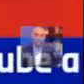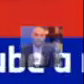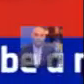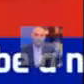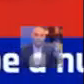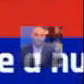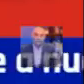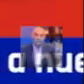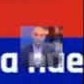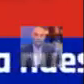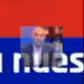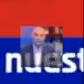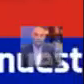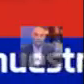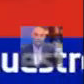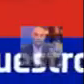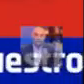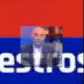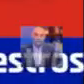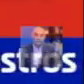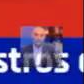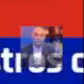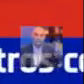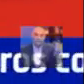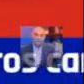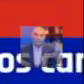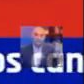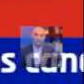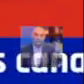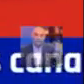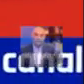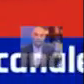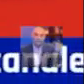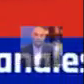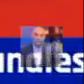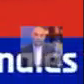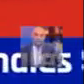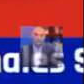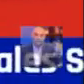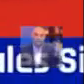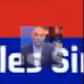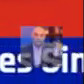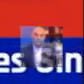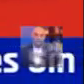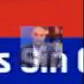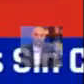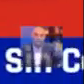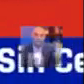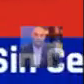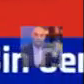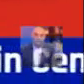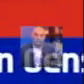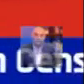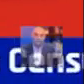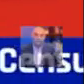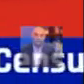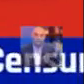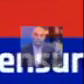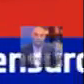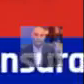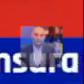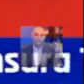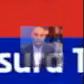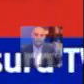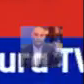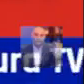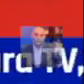medios alternativos. Y en esta ocasión, por defender a Daniel Blancas, hay personajes que están llamando mascotitas a